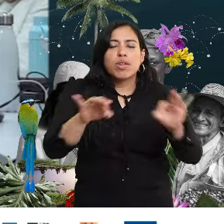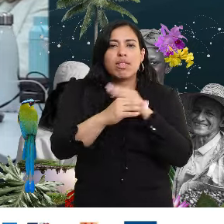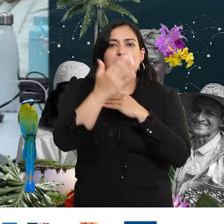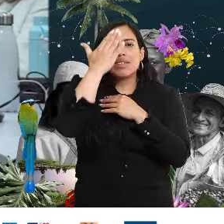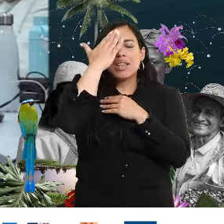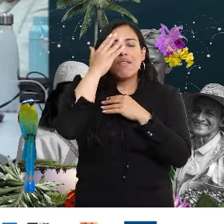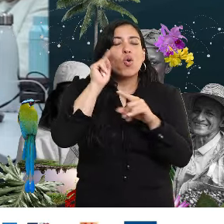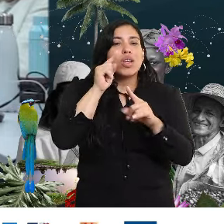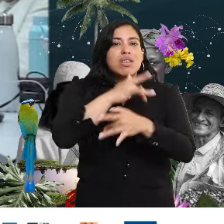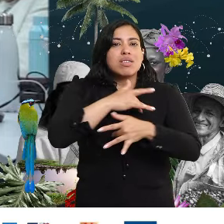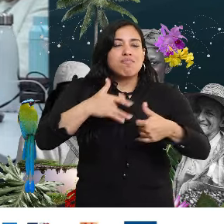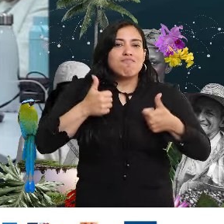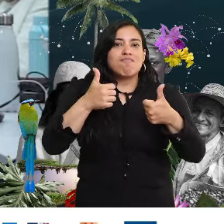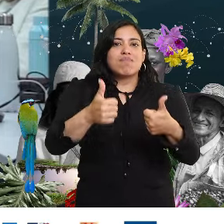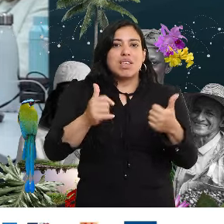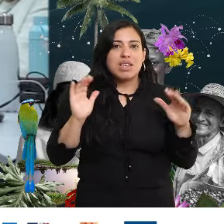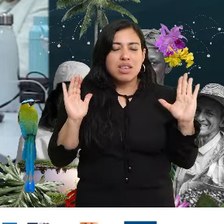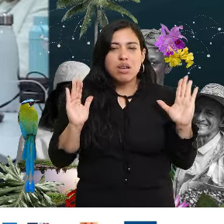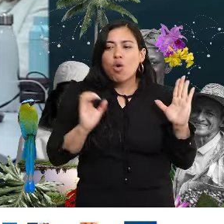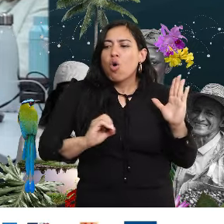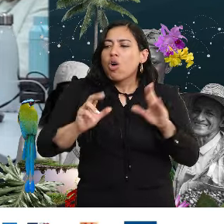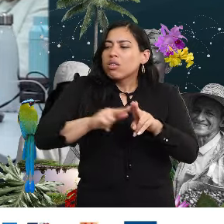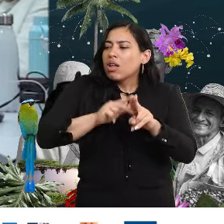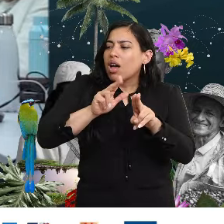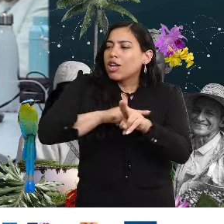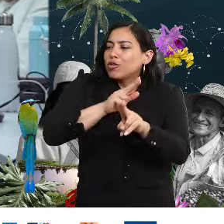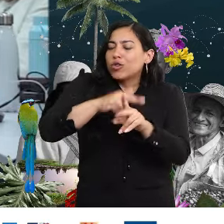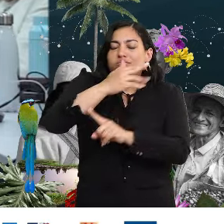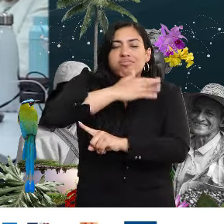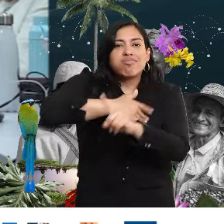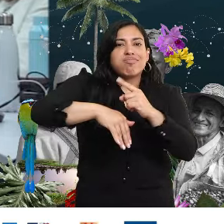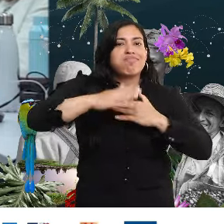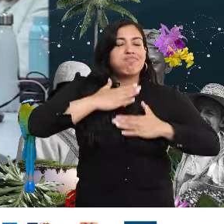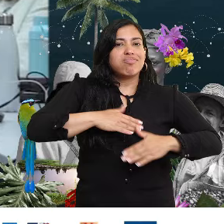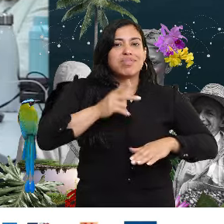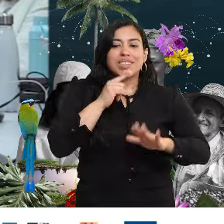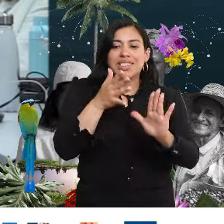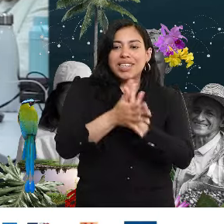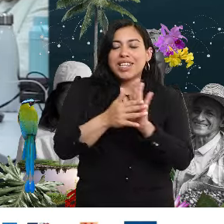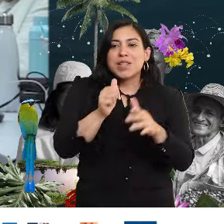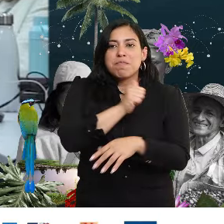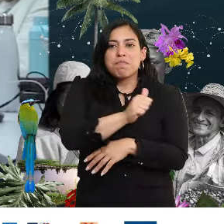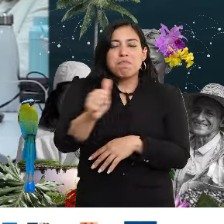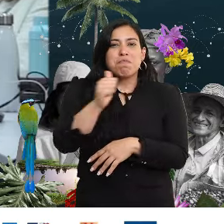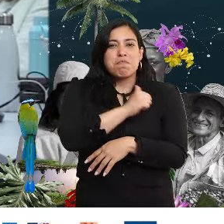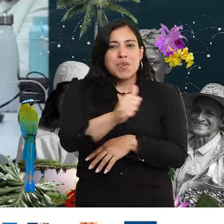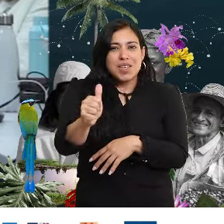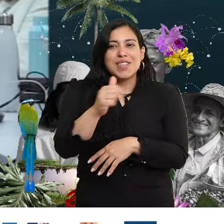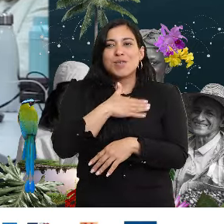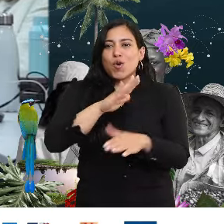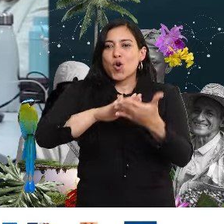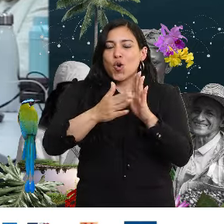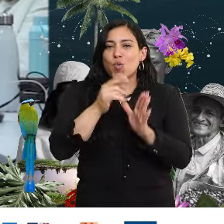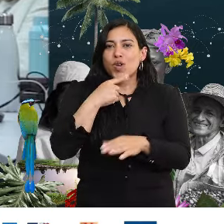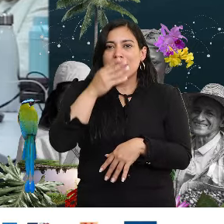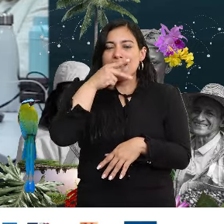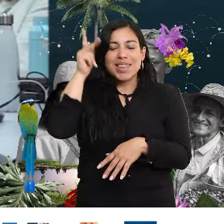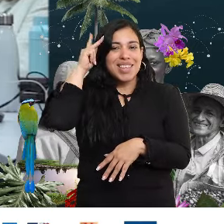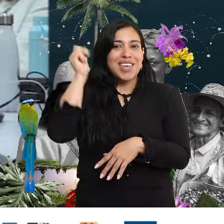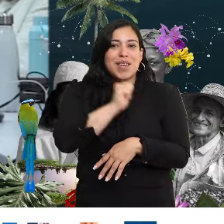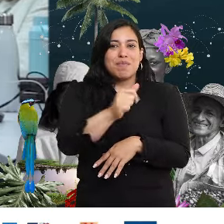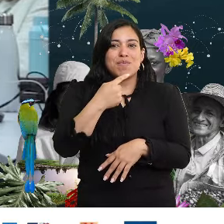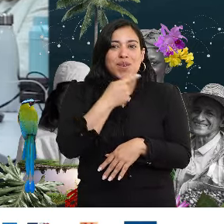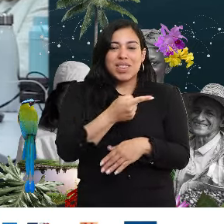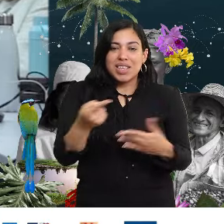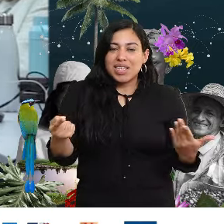del bienestar o de la armonía con la naturaleza, como lo plantean las mismas comunidades. Entonces,